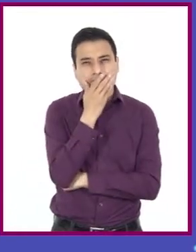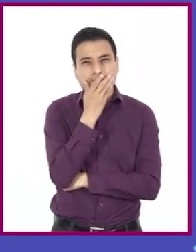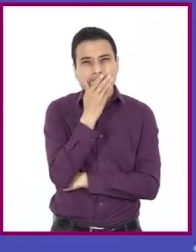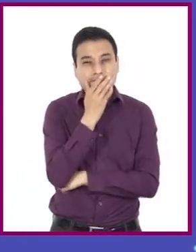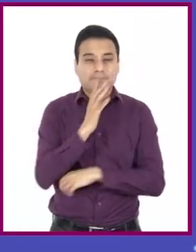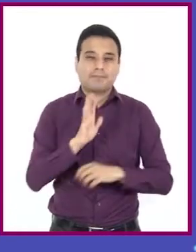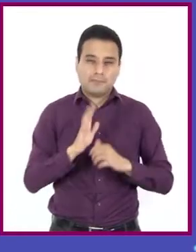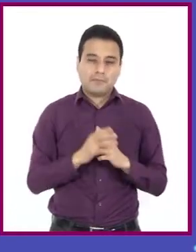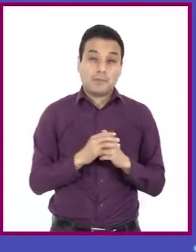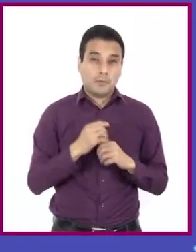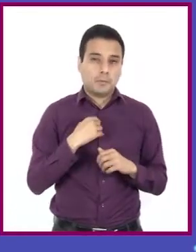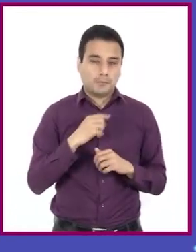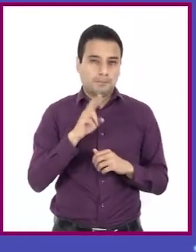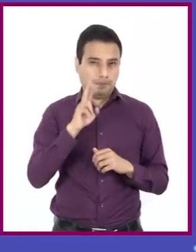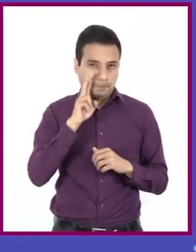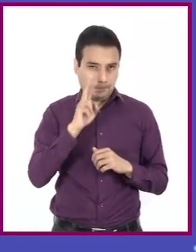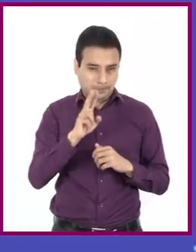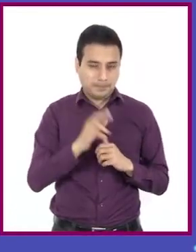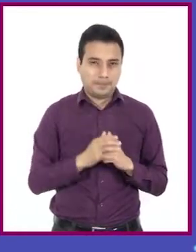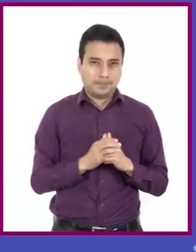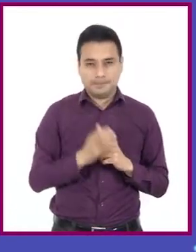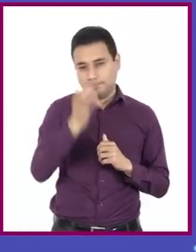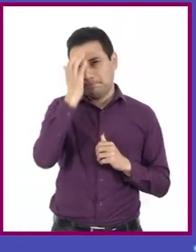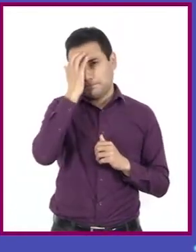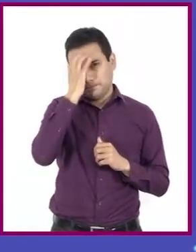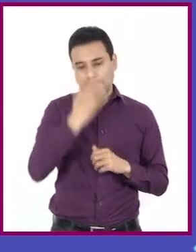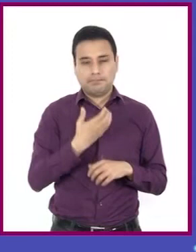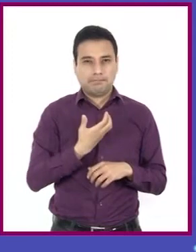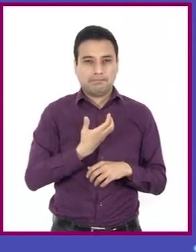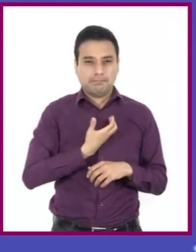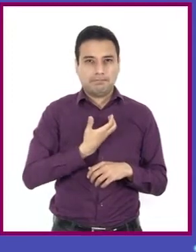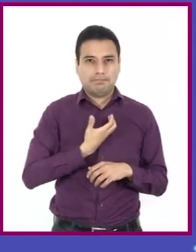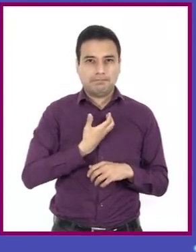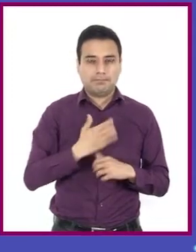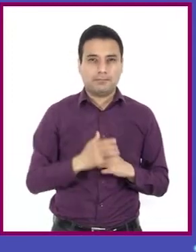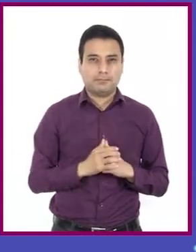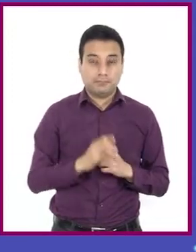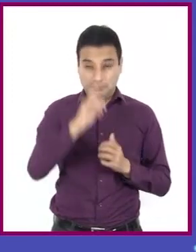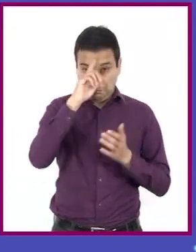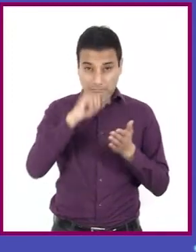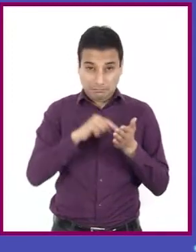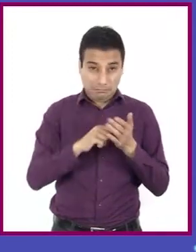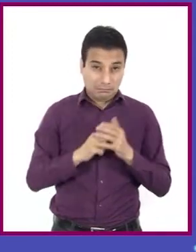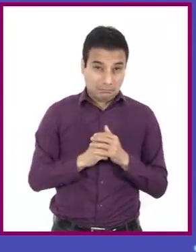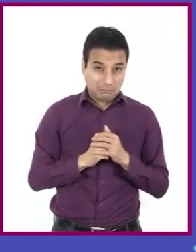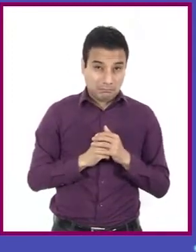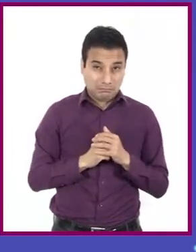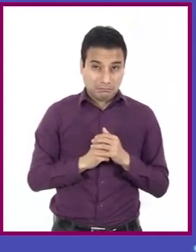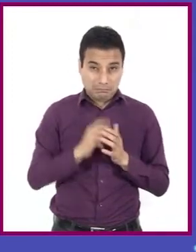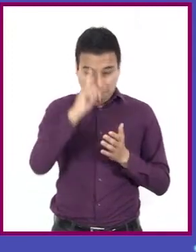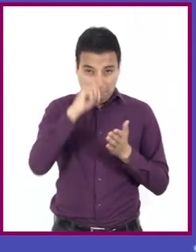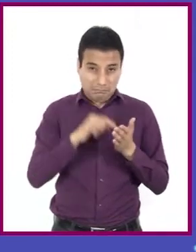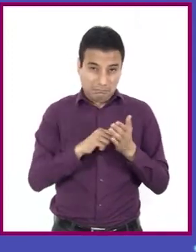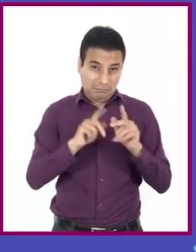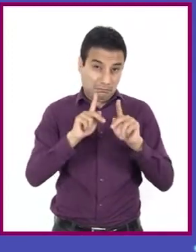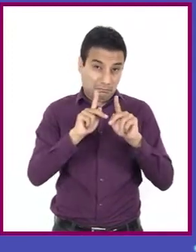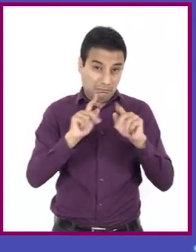Bueno, lo primero que puedo reconocer es una paloma que, bueno, si no me equivoco, se refiere a la